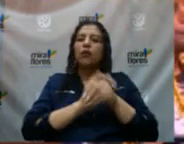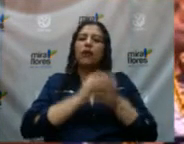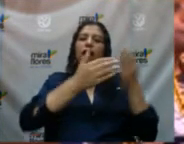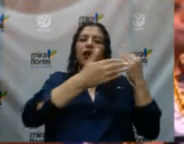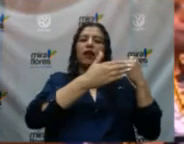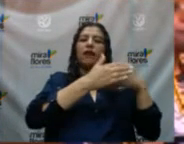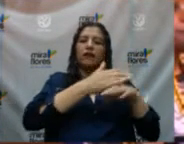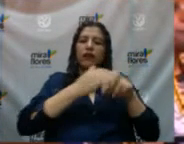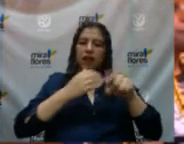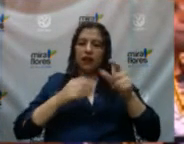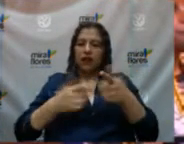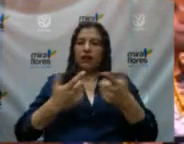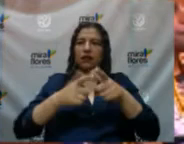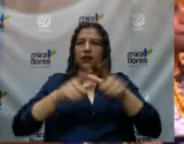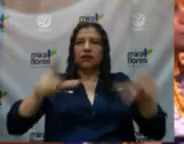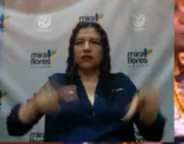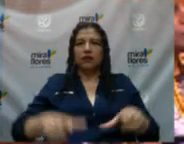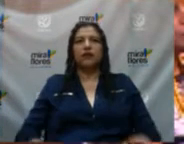entrada de este salón de actos.